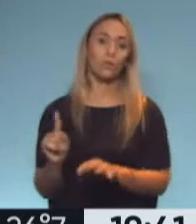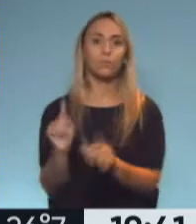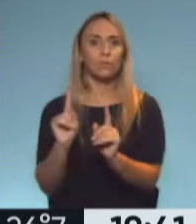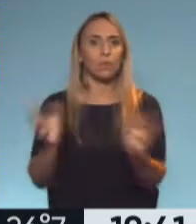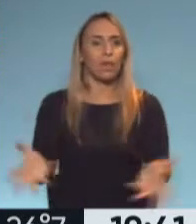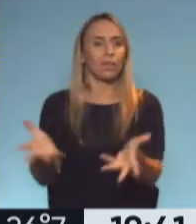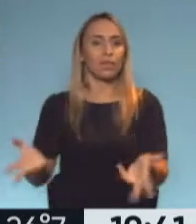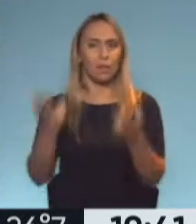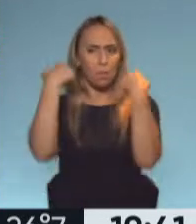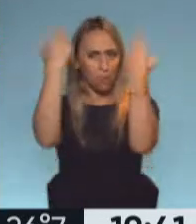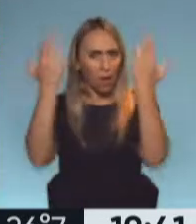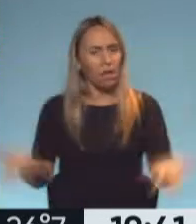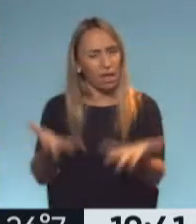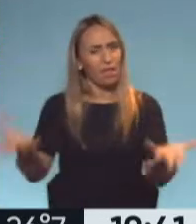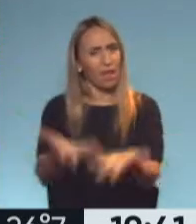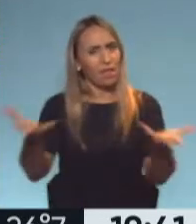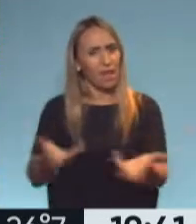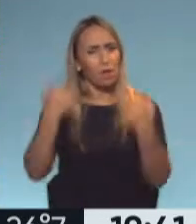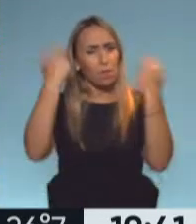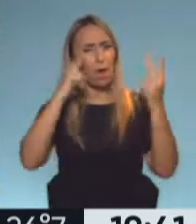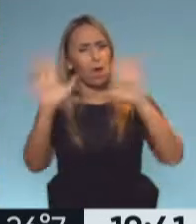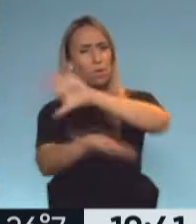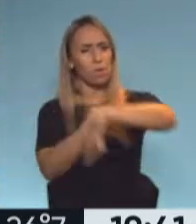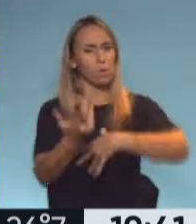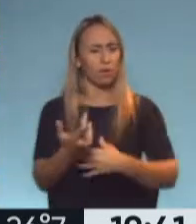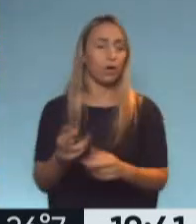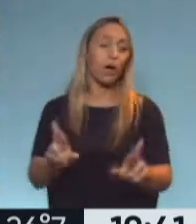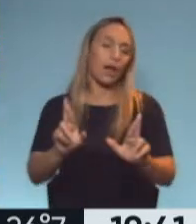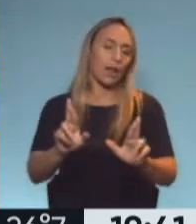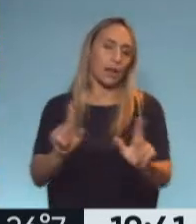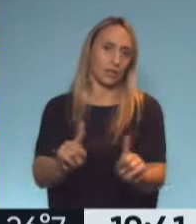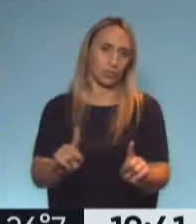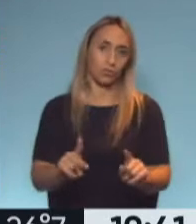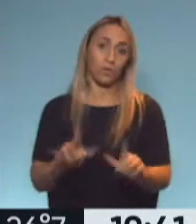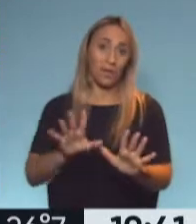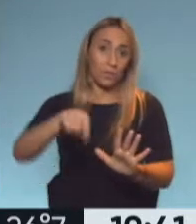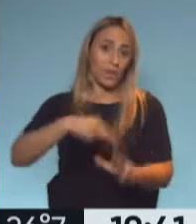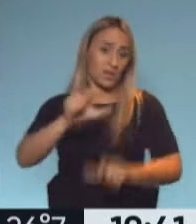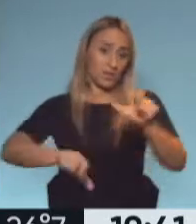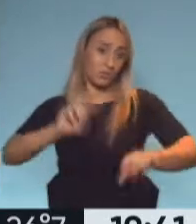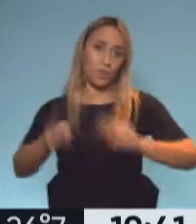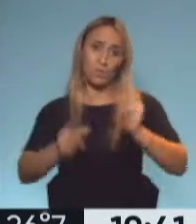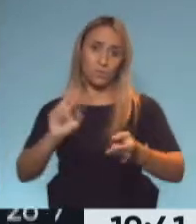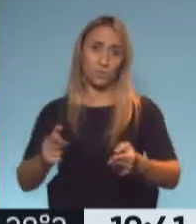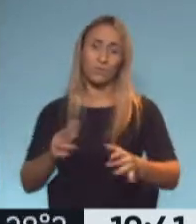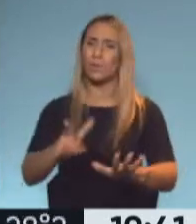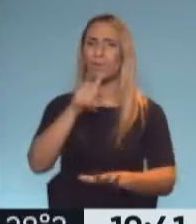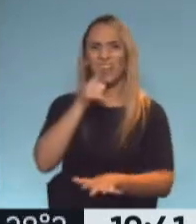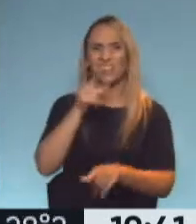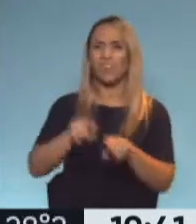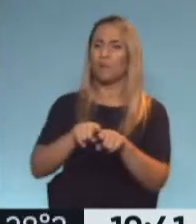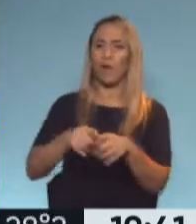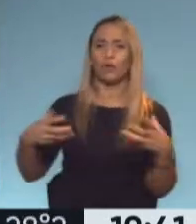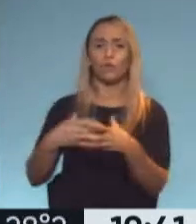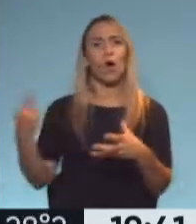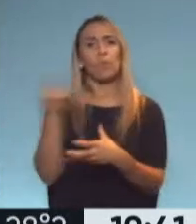rebeldía, y la verdad es que esto se paga con vida. Y esto es irrecuperable. Bien. Lo que pasa es que tenemos una oposición adolescente. Parecen chiquillos